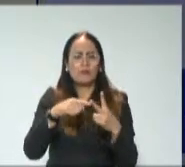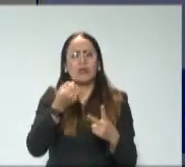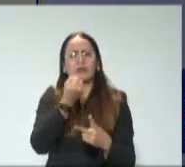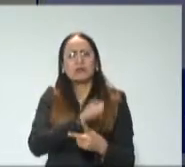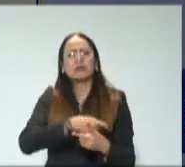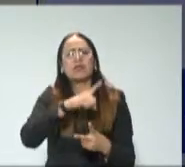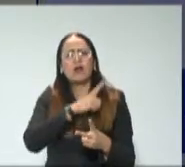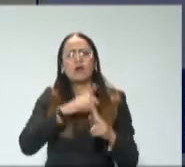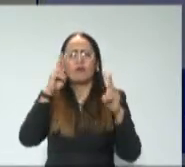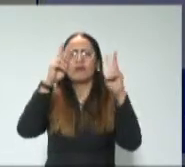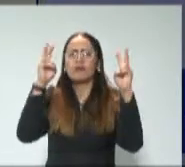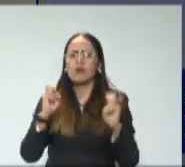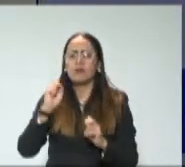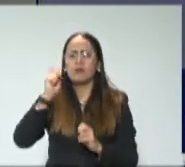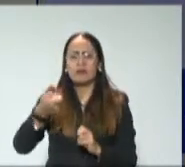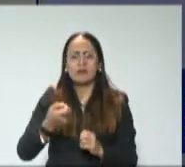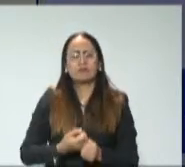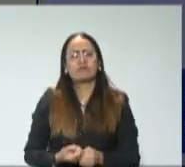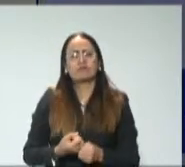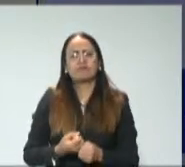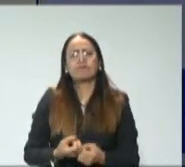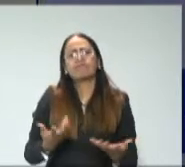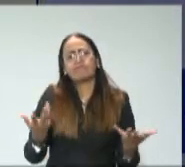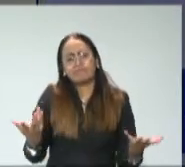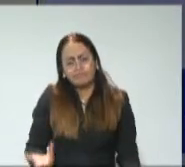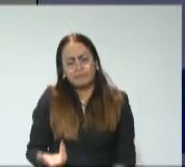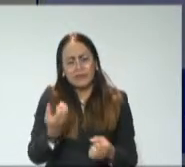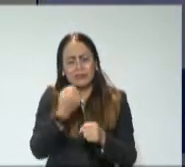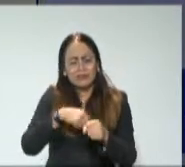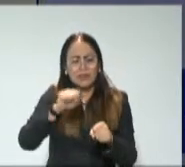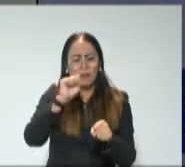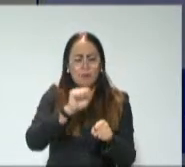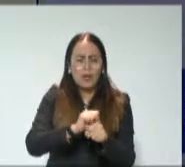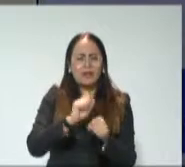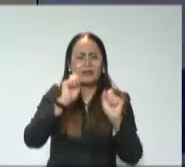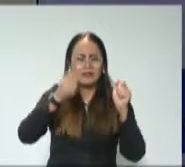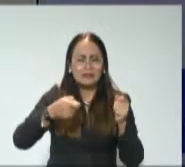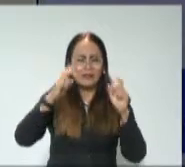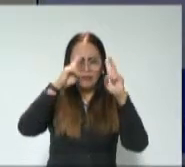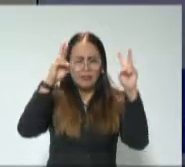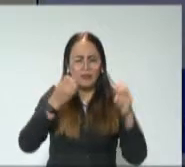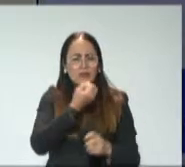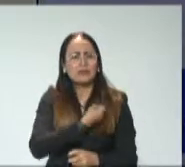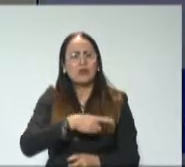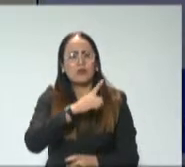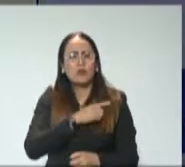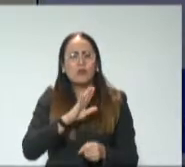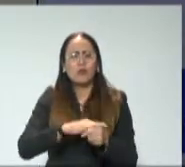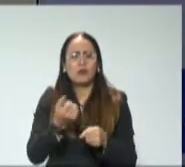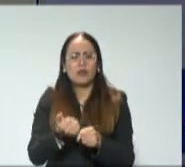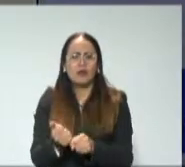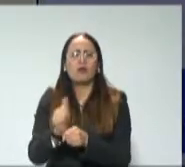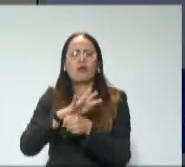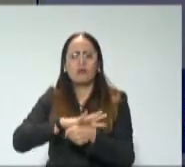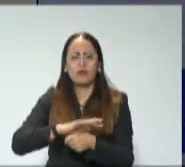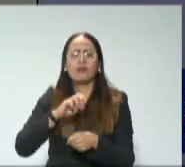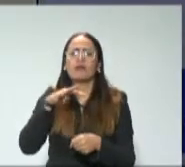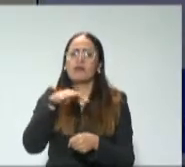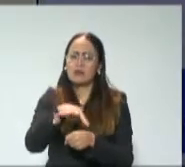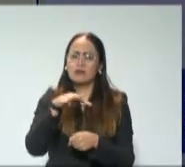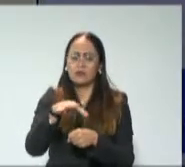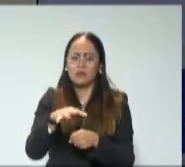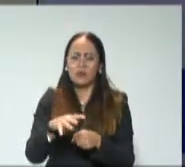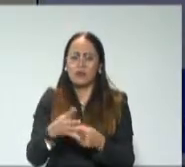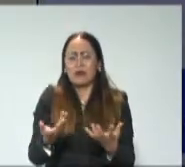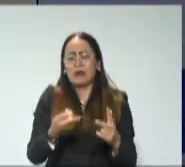salud la semana era inevitable se dedicara a la salud pública porque la crisis del covid-19 que se desató